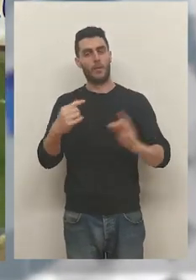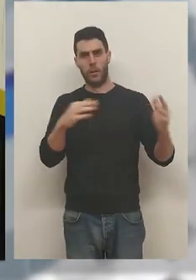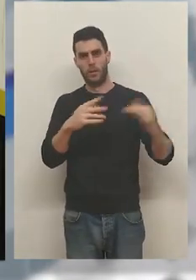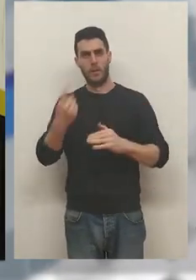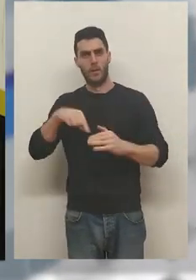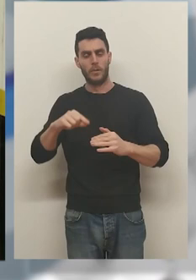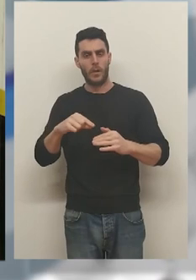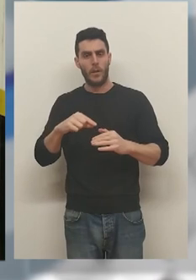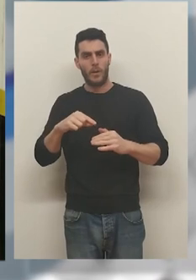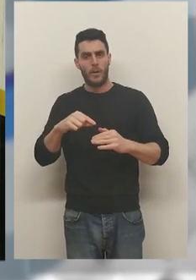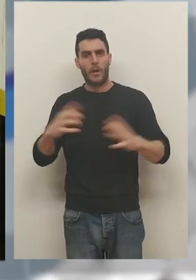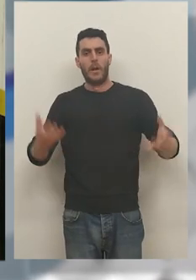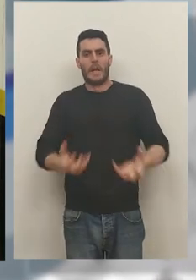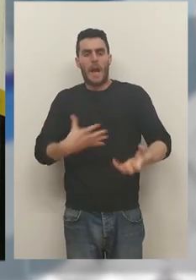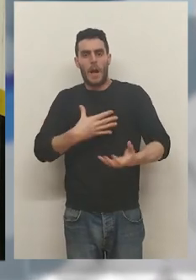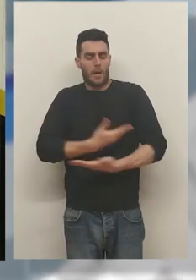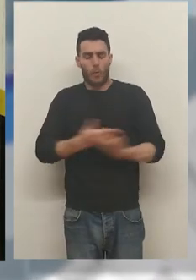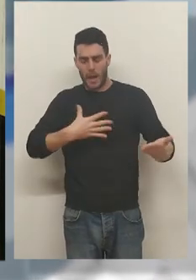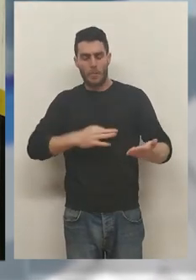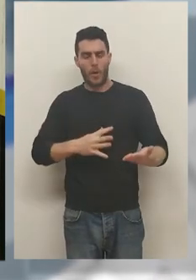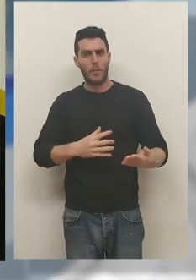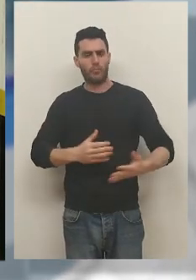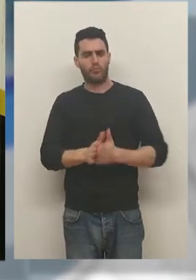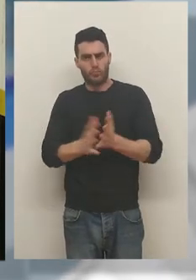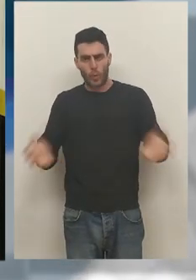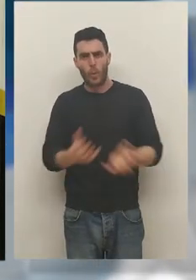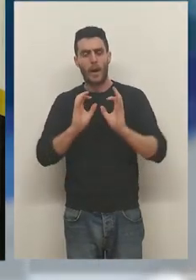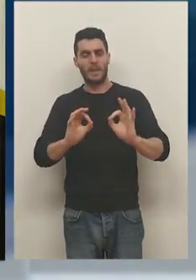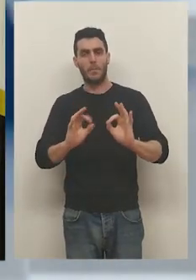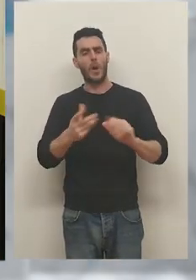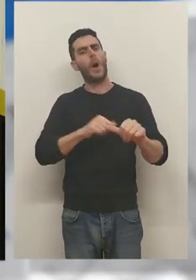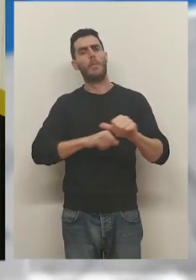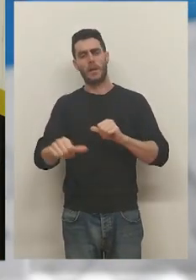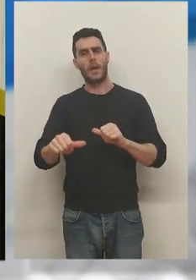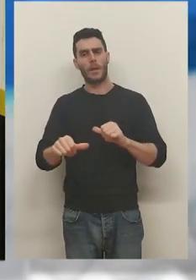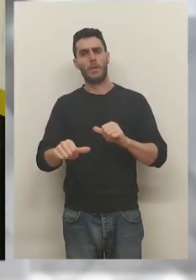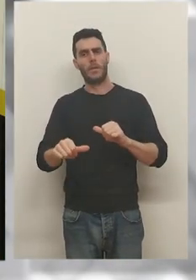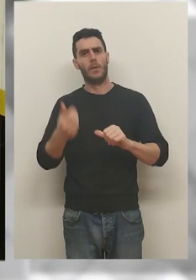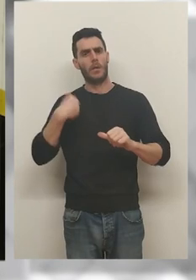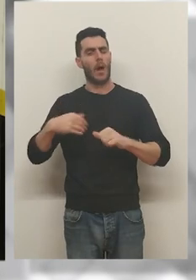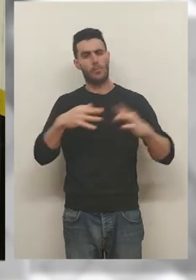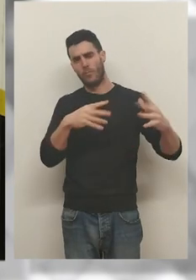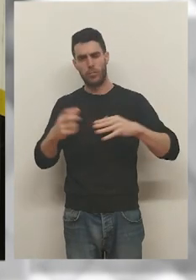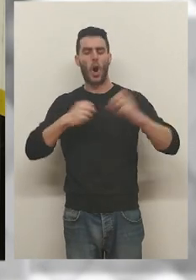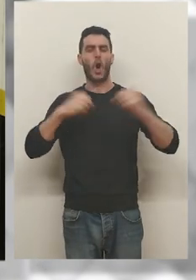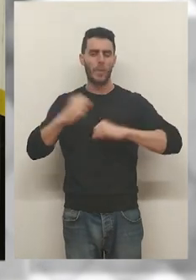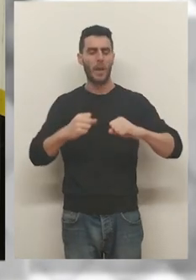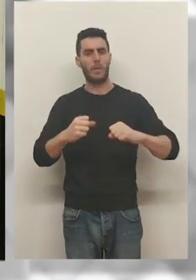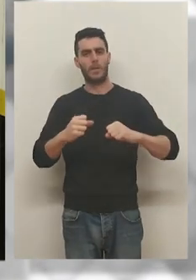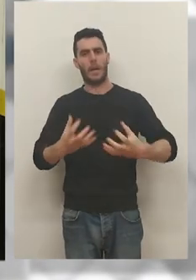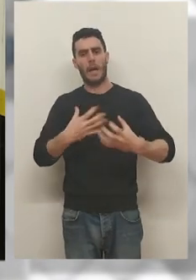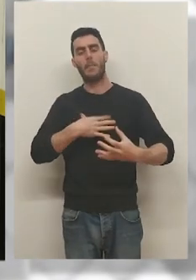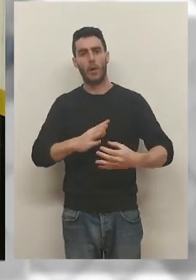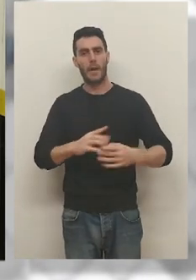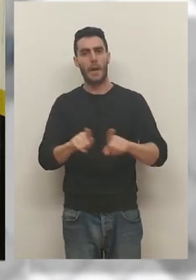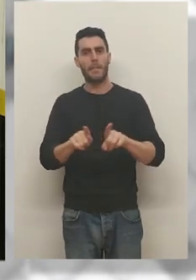claro que a un partido le podemos ganar a cualquiera y Ese es nuestro nuestro ánimo no pero a partir de ahí te pones a jugar te pones a competir